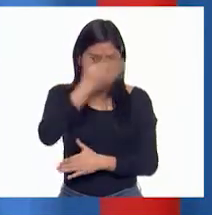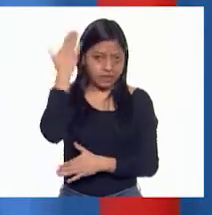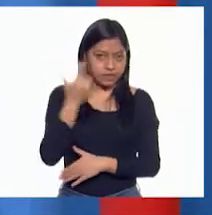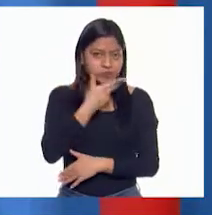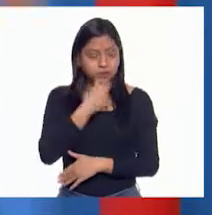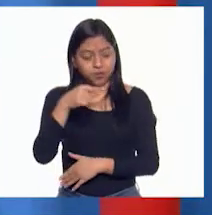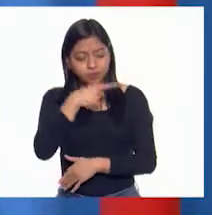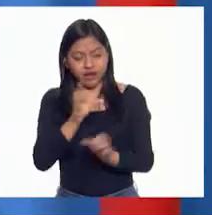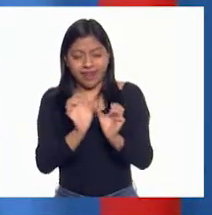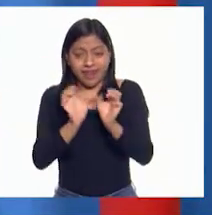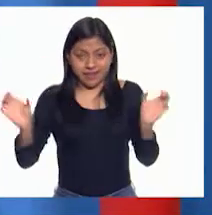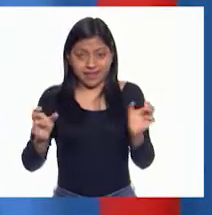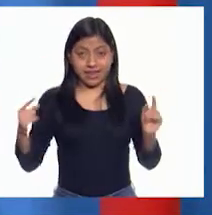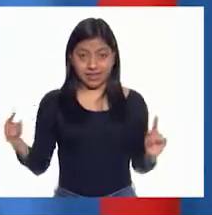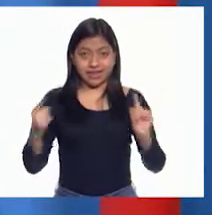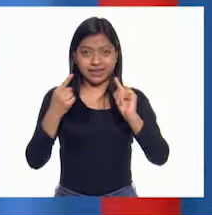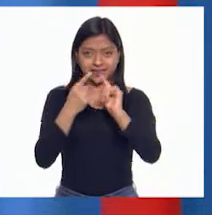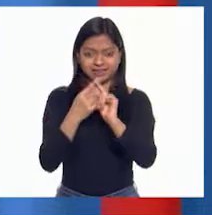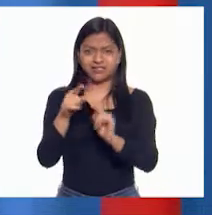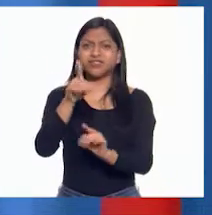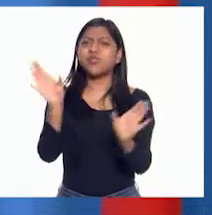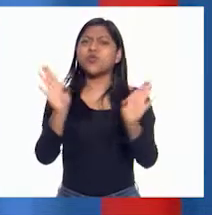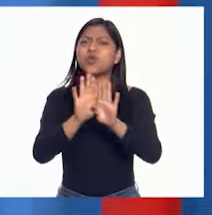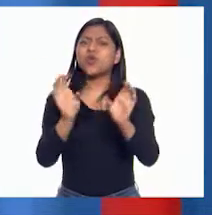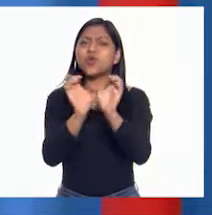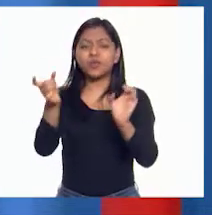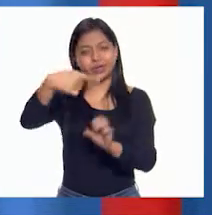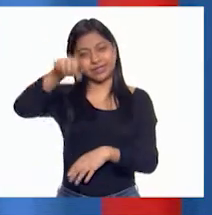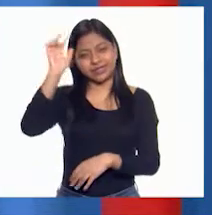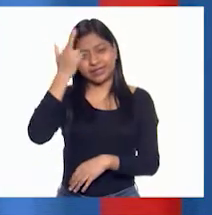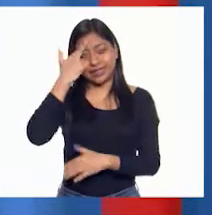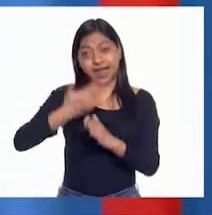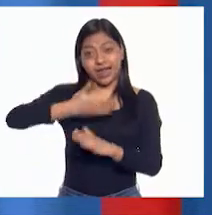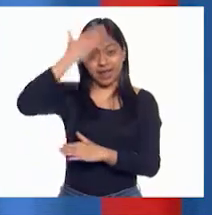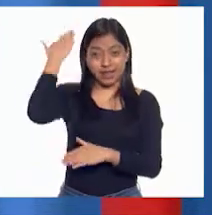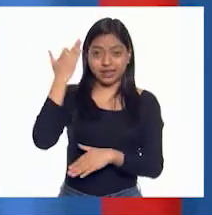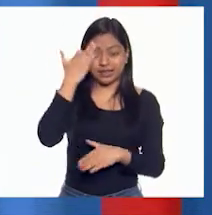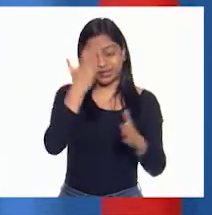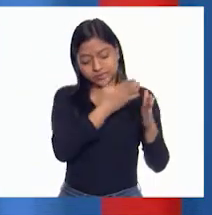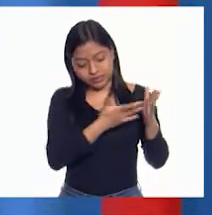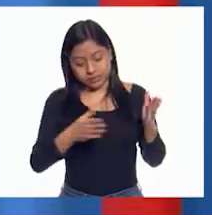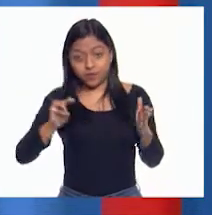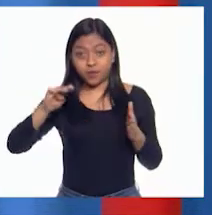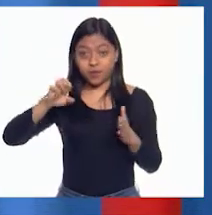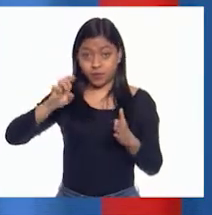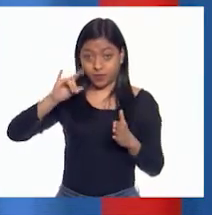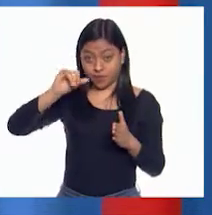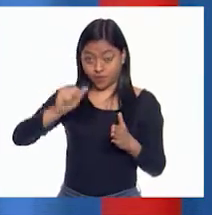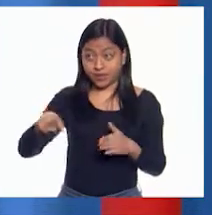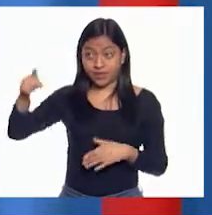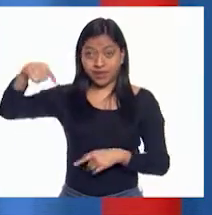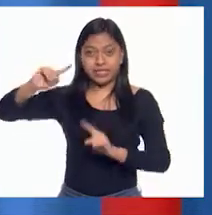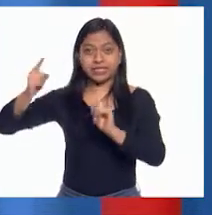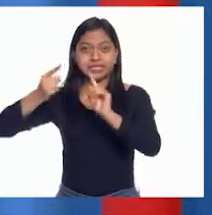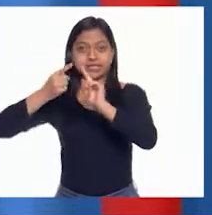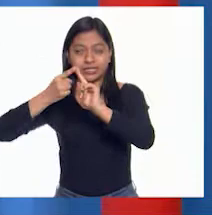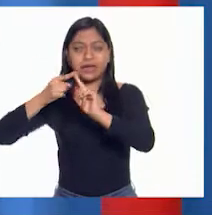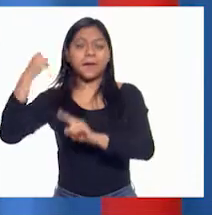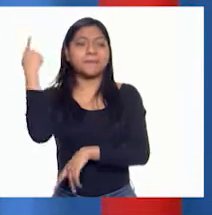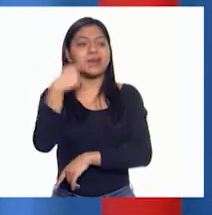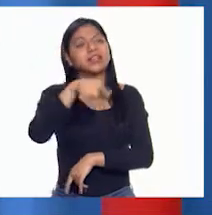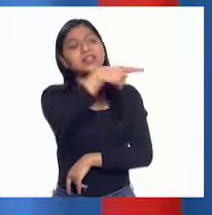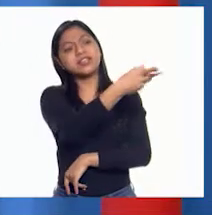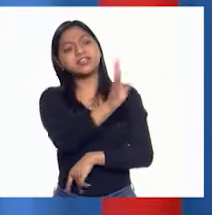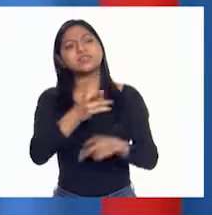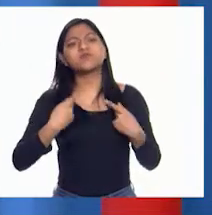la división de la Iglesia Católica, debemos recordar que durante la Edad Media la Iglesia determinaba qué pensar y